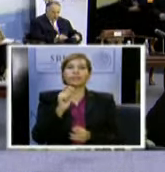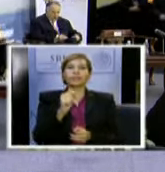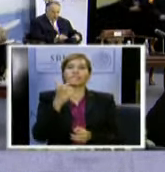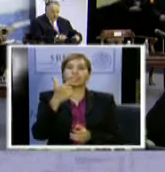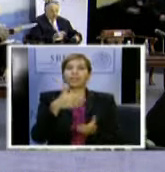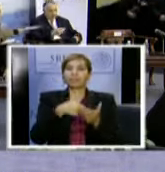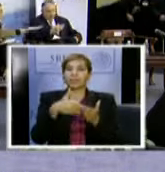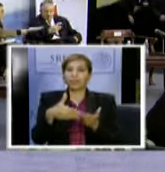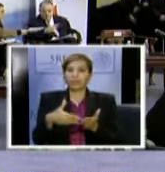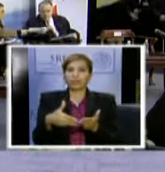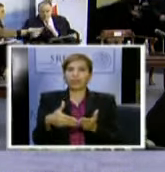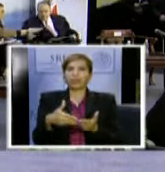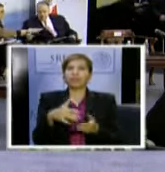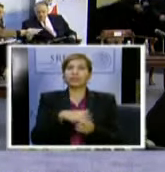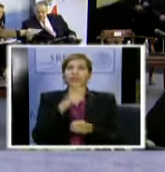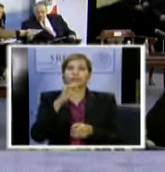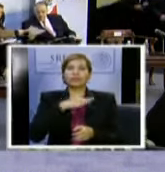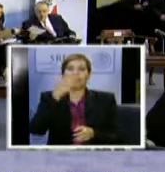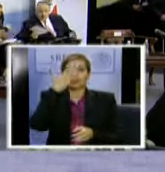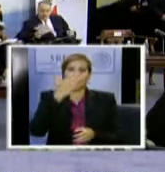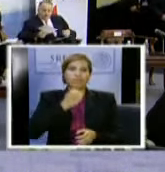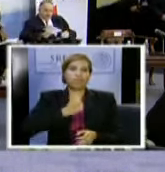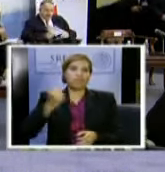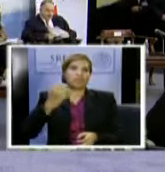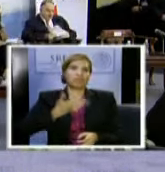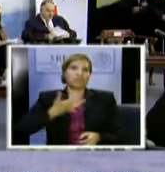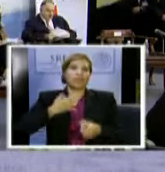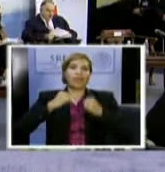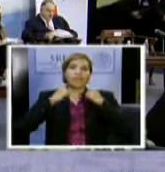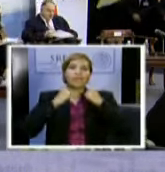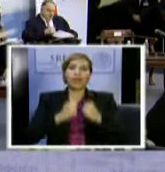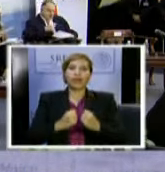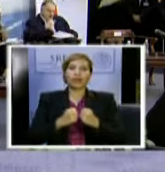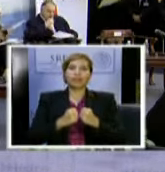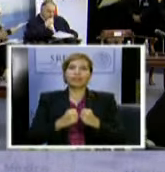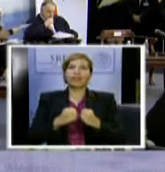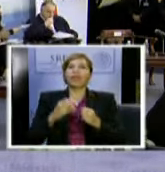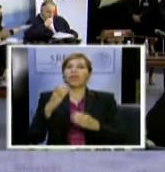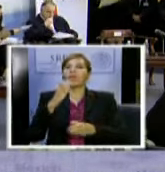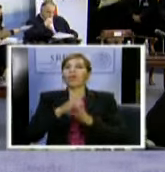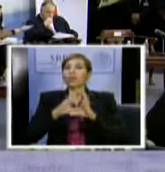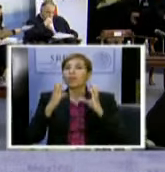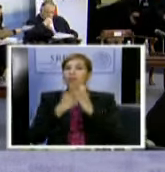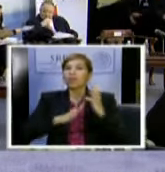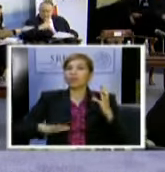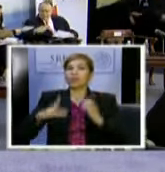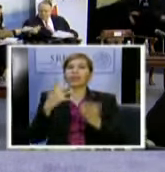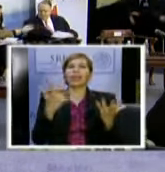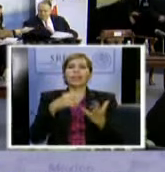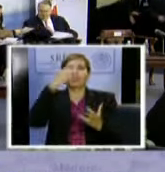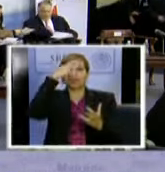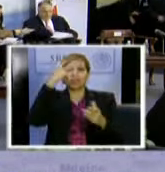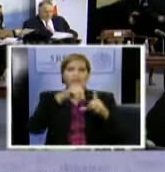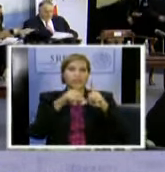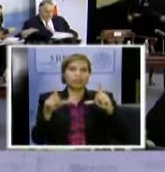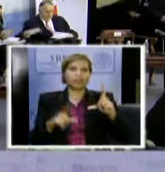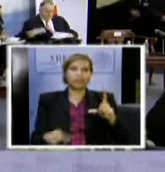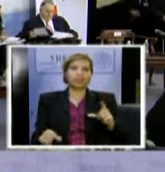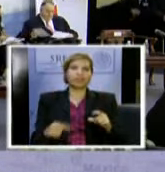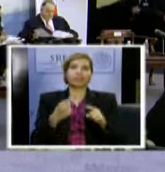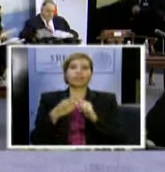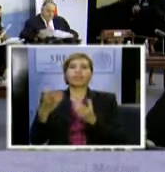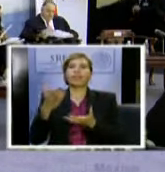3.7 millones. Y esa es la capacidad, esa es la fuerza de nuestra comunidad. ¿Qué ha hecho México con